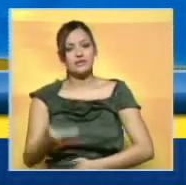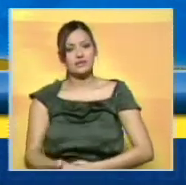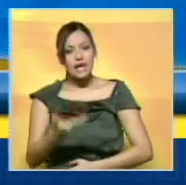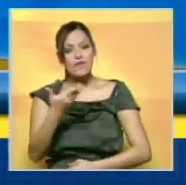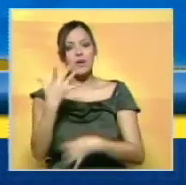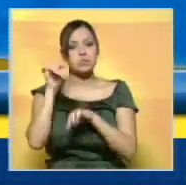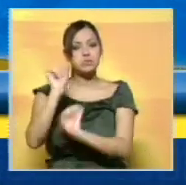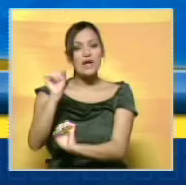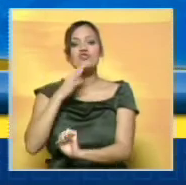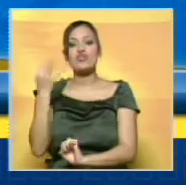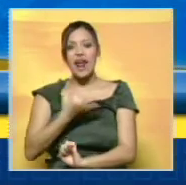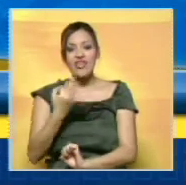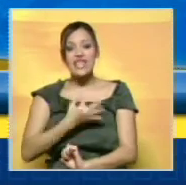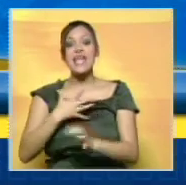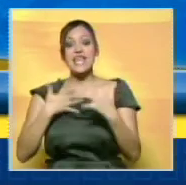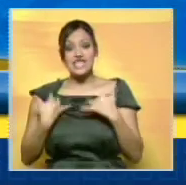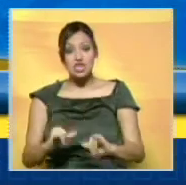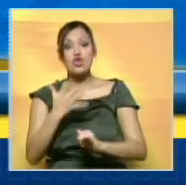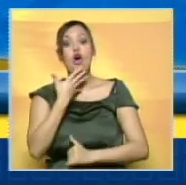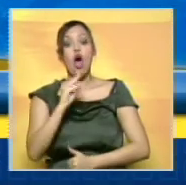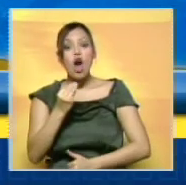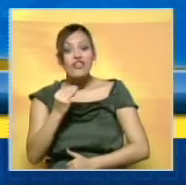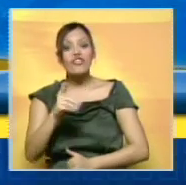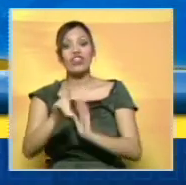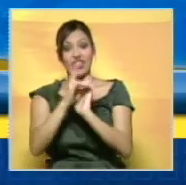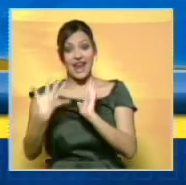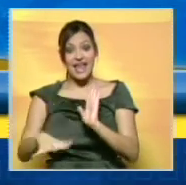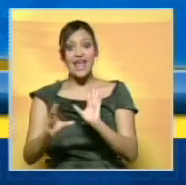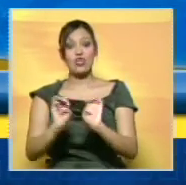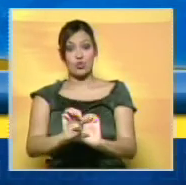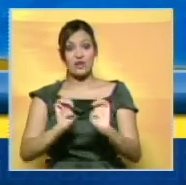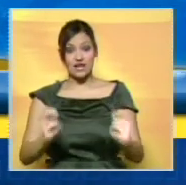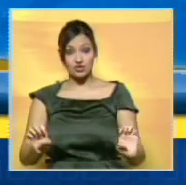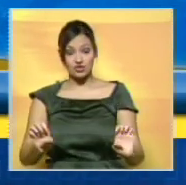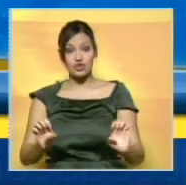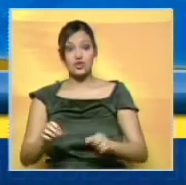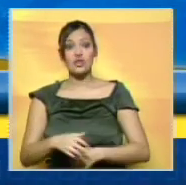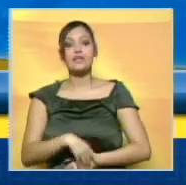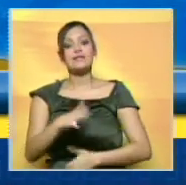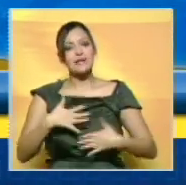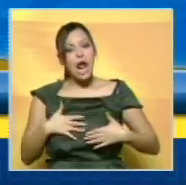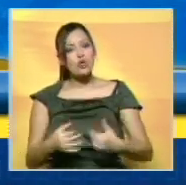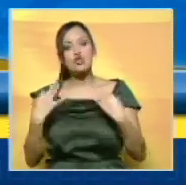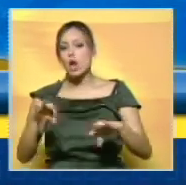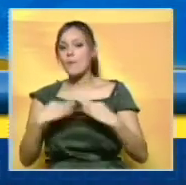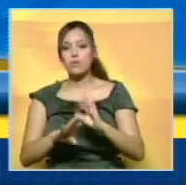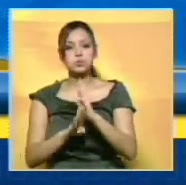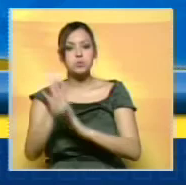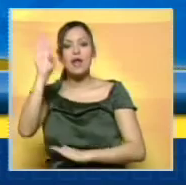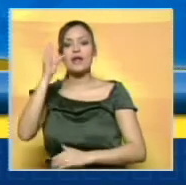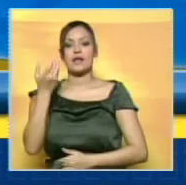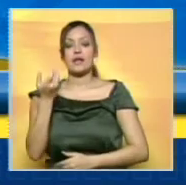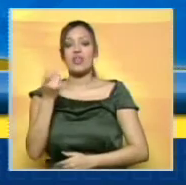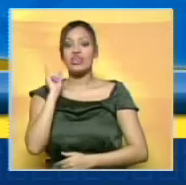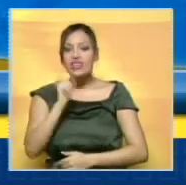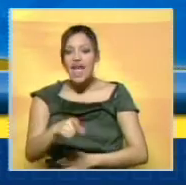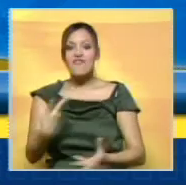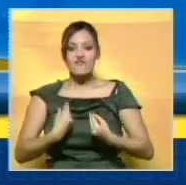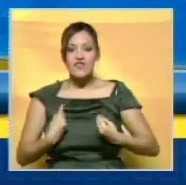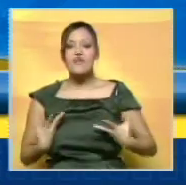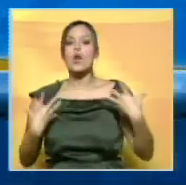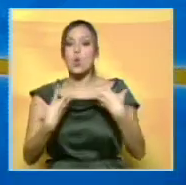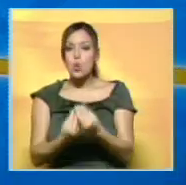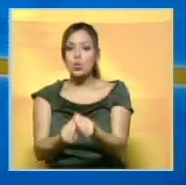indispensable para garantizar a nuestros hijos y jóvenes su derecho a la educación y a un sano desarrollo social. Apostemos a la